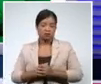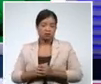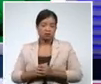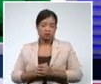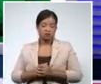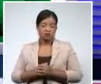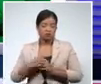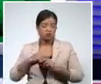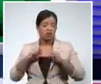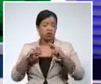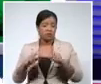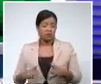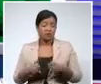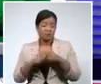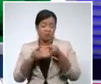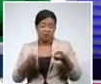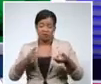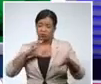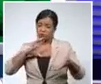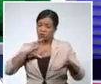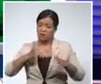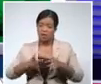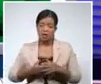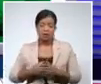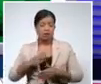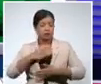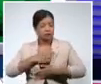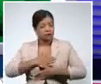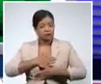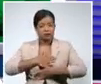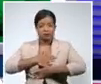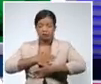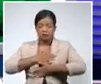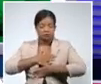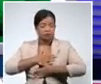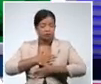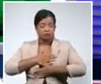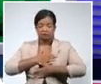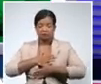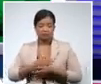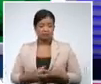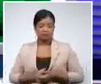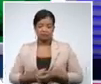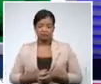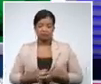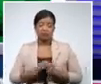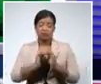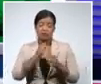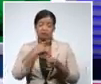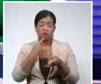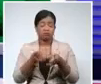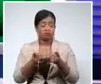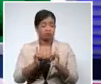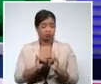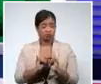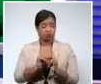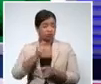de complicaciones que no respondió a las maniobras de reanimación. Y de esta forma fallece esta